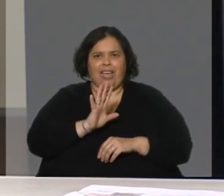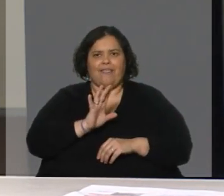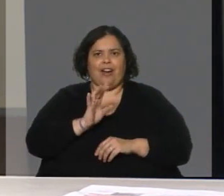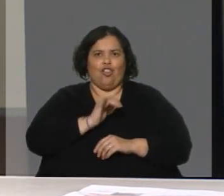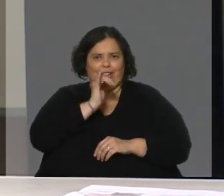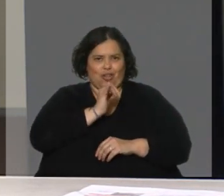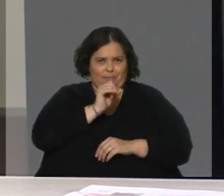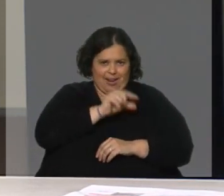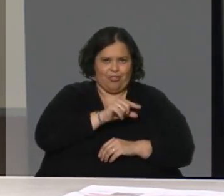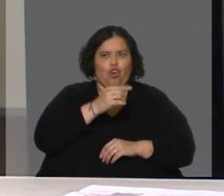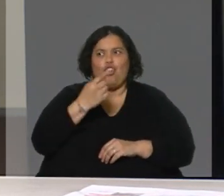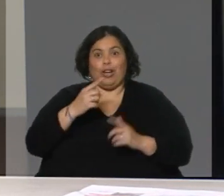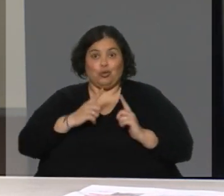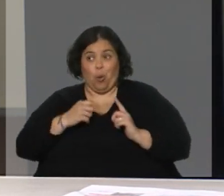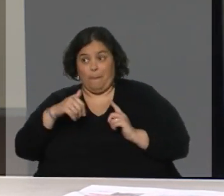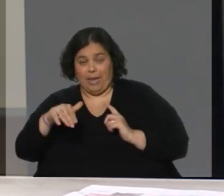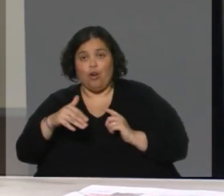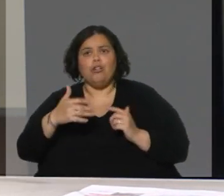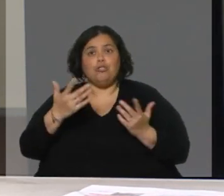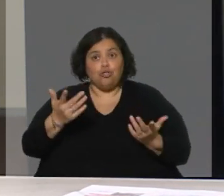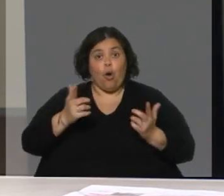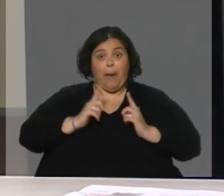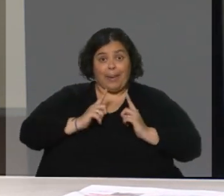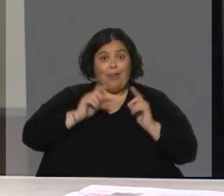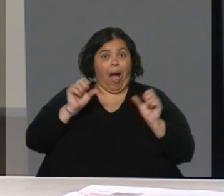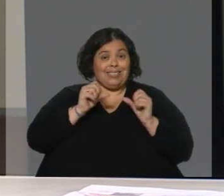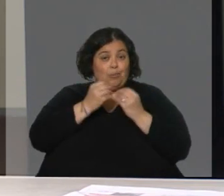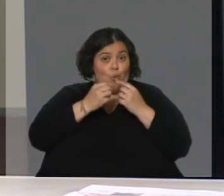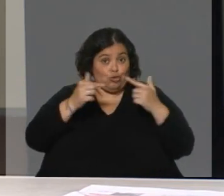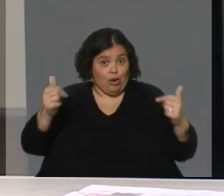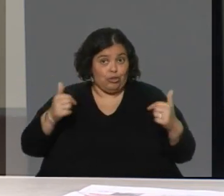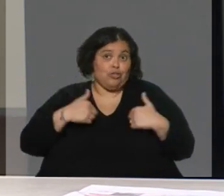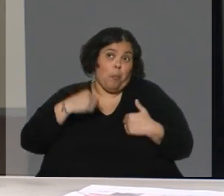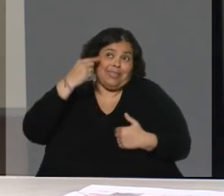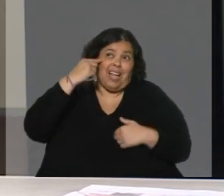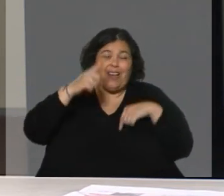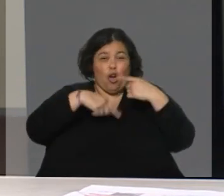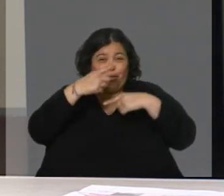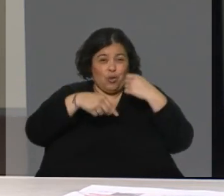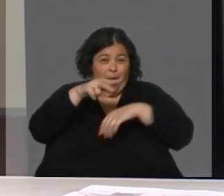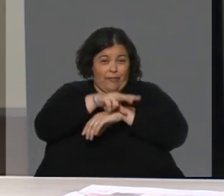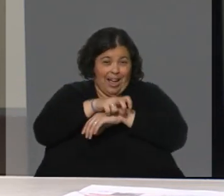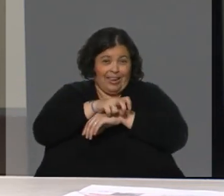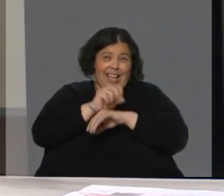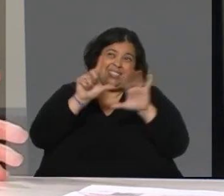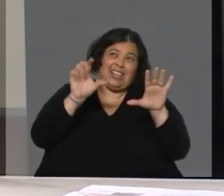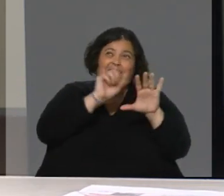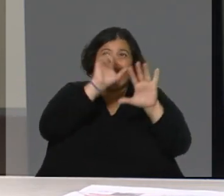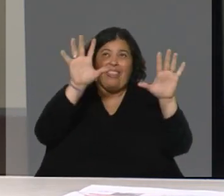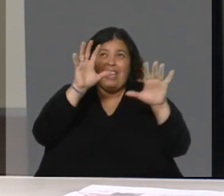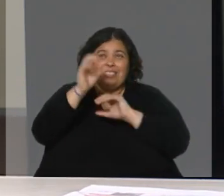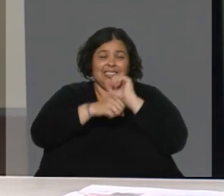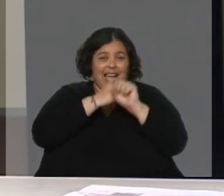lo que yo aspiro yo Por supuesto que aspiro a que voy a hacer muchas cosas porque yo pensaba seguir en la fiscalía entre 7 y 10 años más por lo tanto